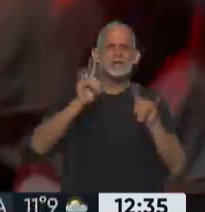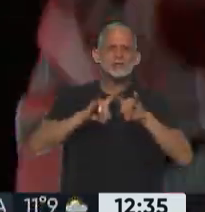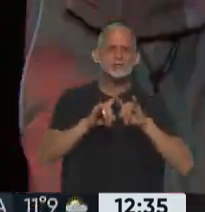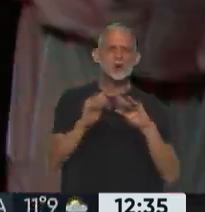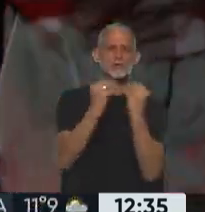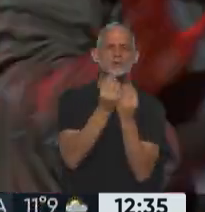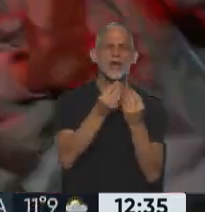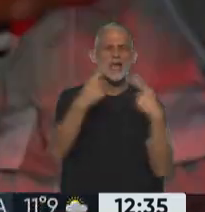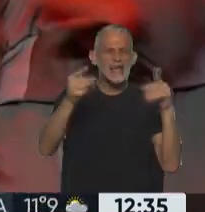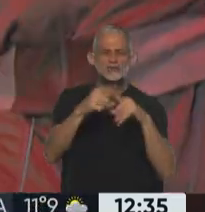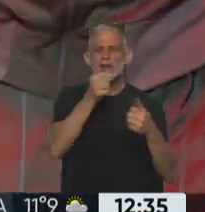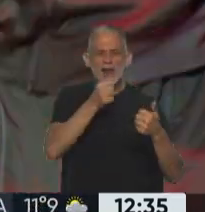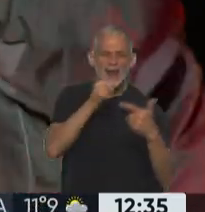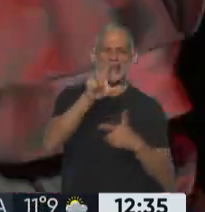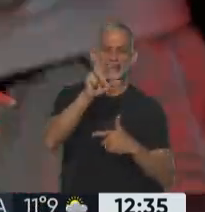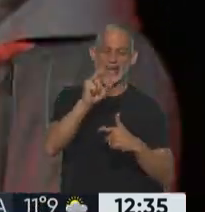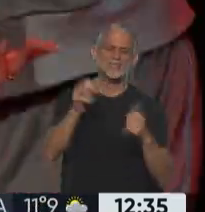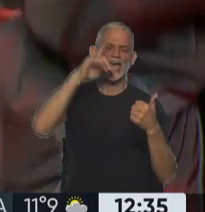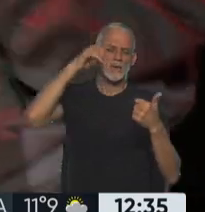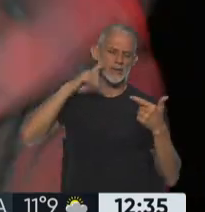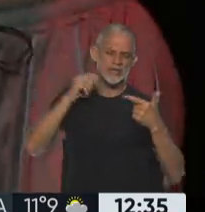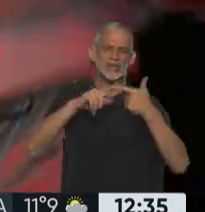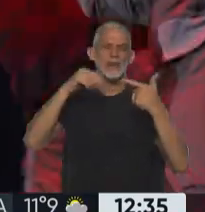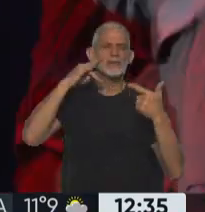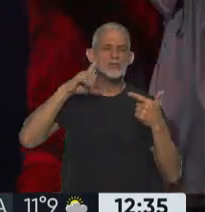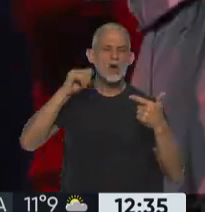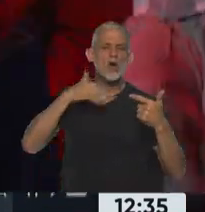30 canciones con invitados de lujo como Emilia, Milo J y